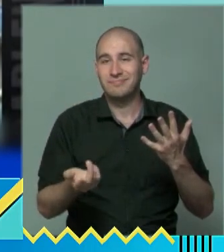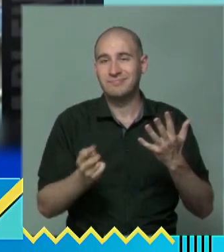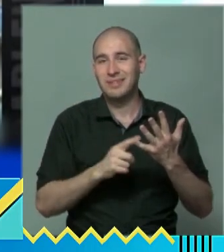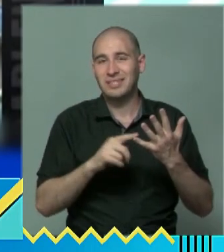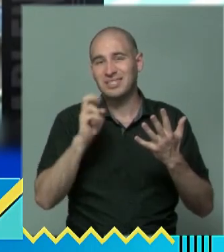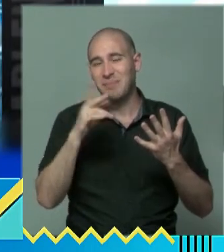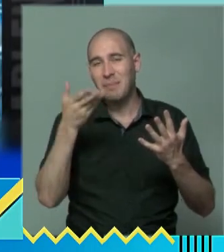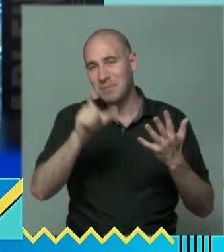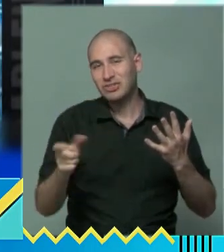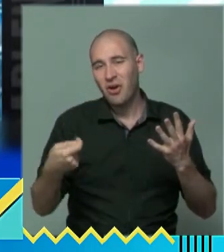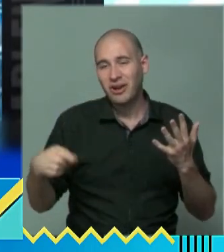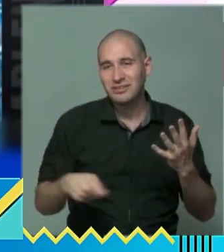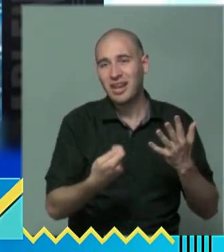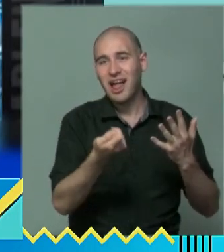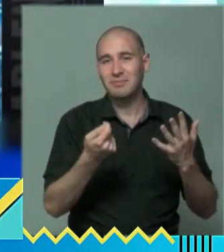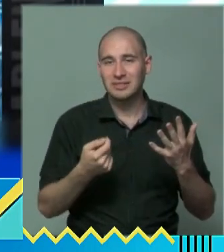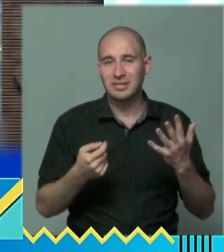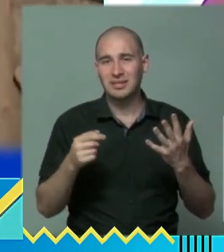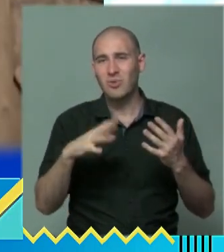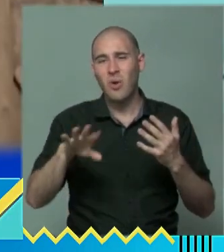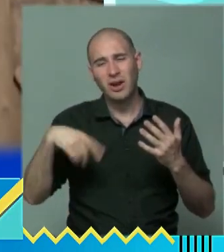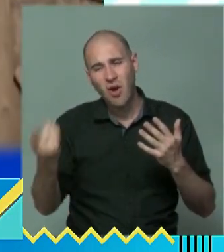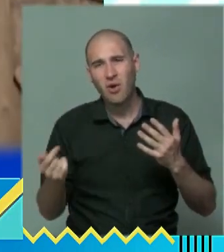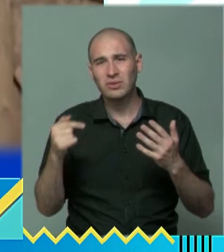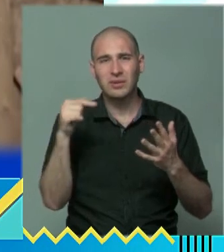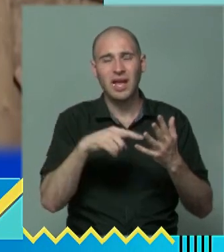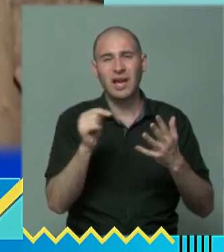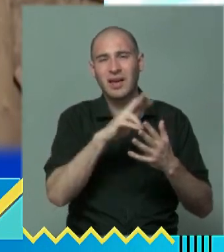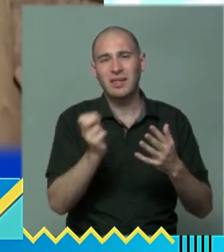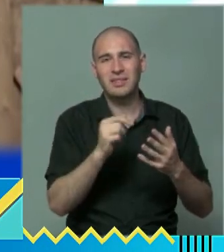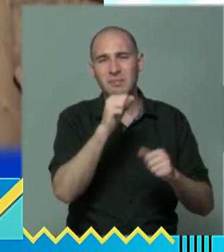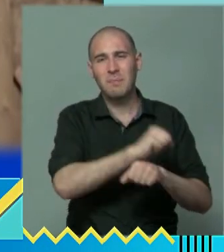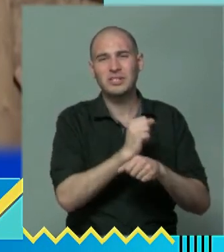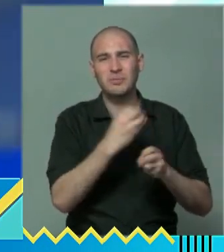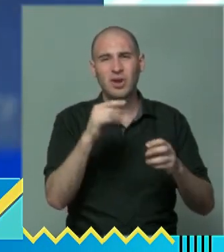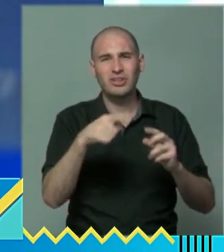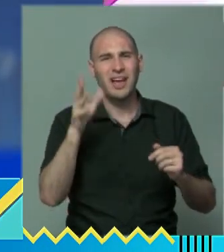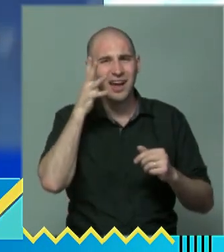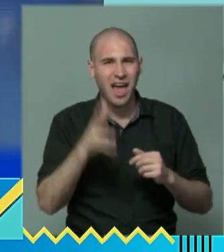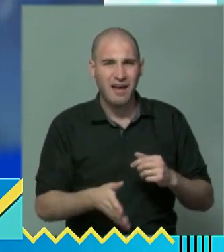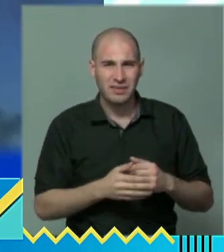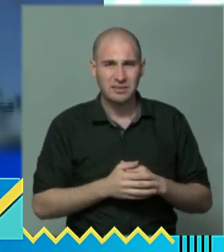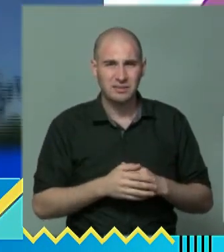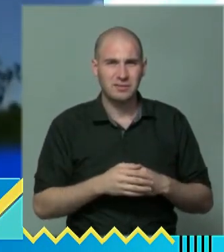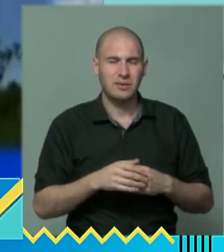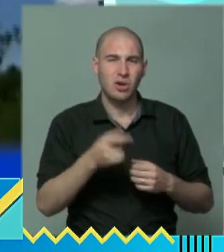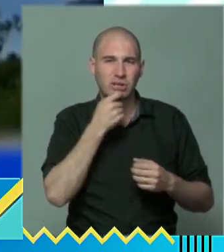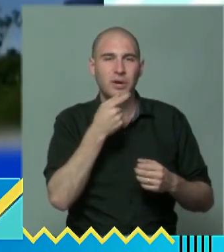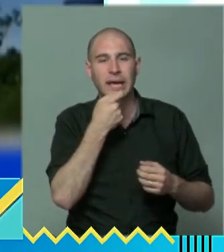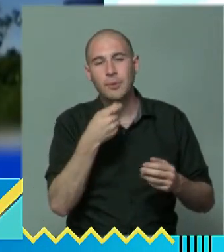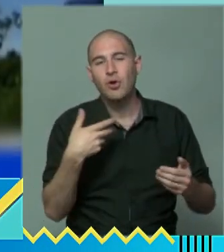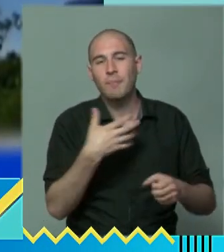tema civil, administrativo, discútelo en otro lado, acá estamos con detenidos por causas graves naturalmente era un